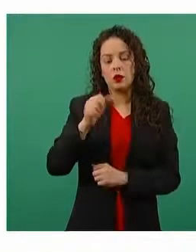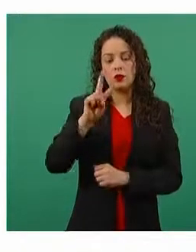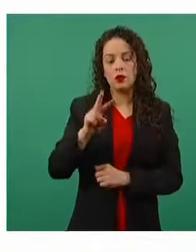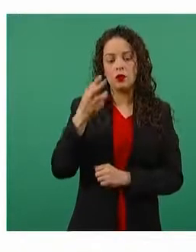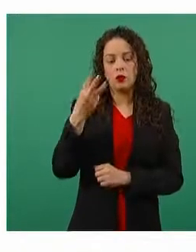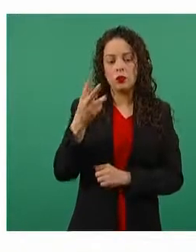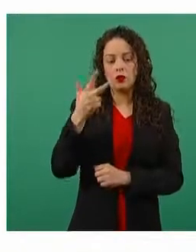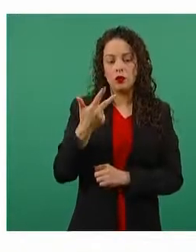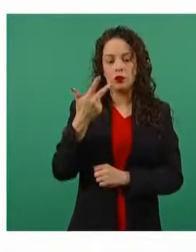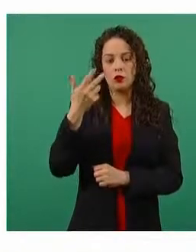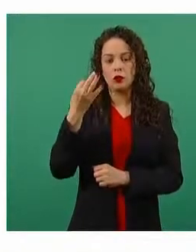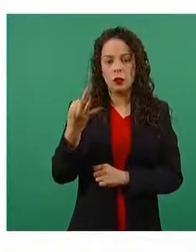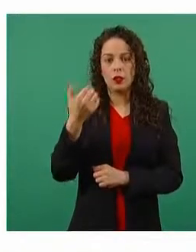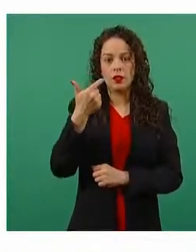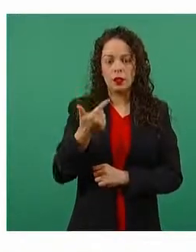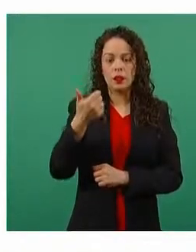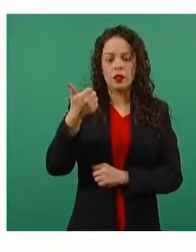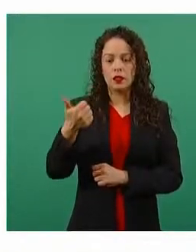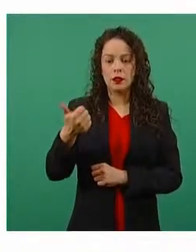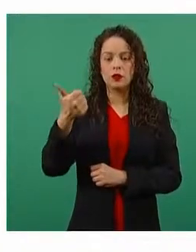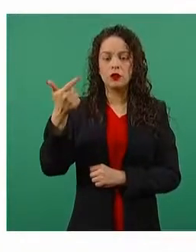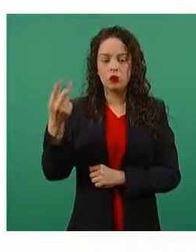800-6283-762. Eso sería todo. Con permiso.